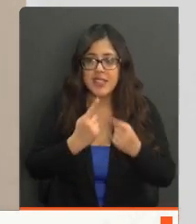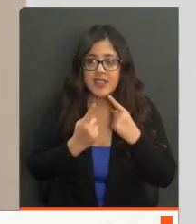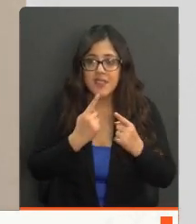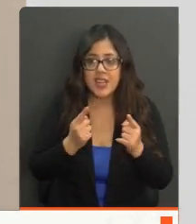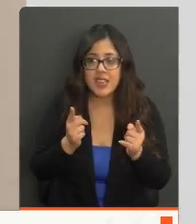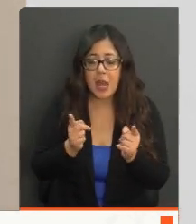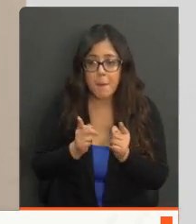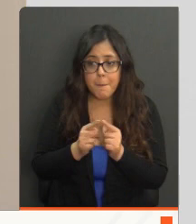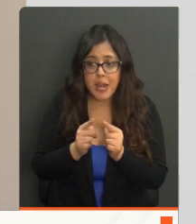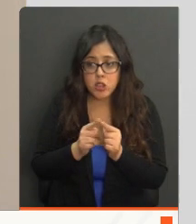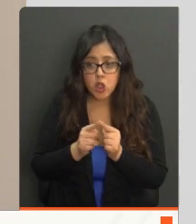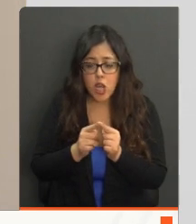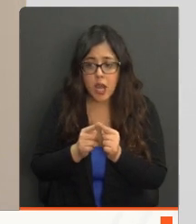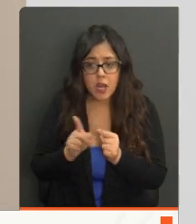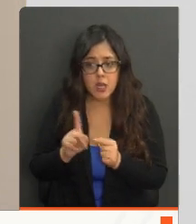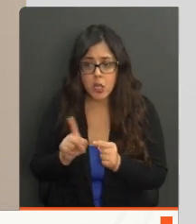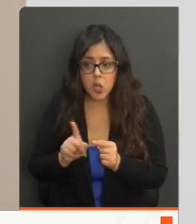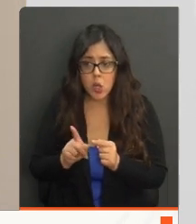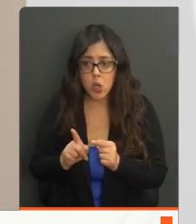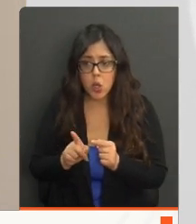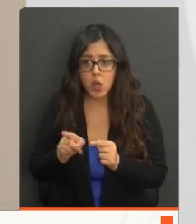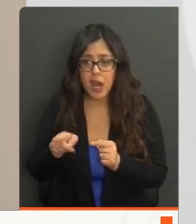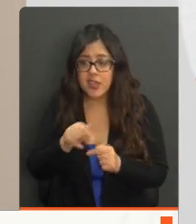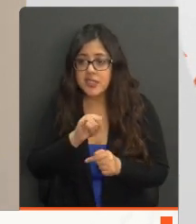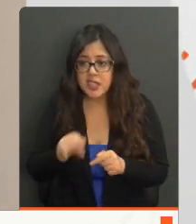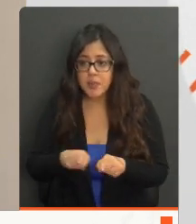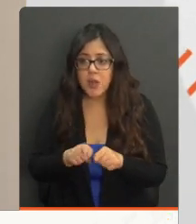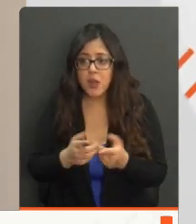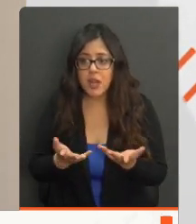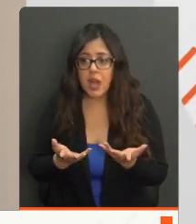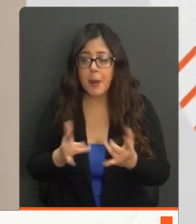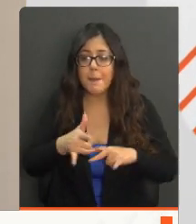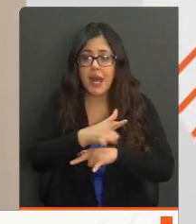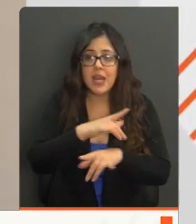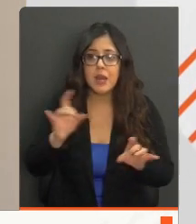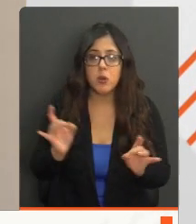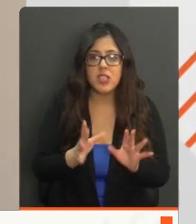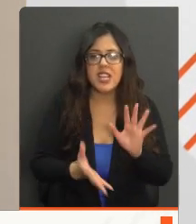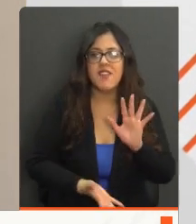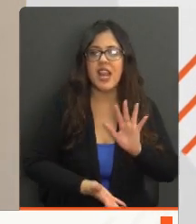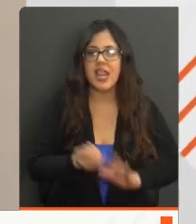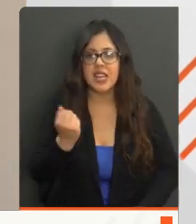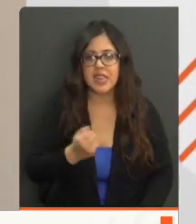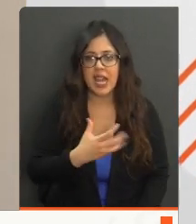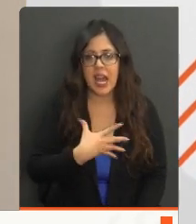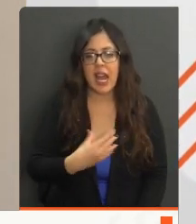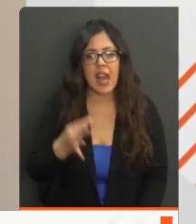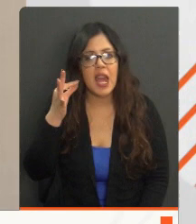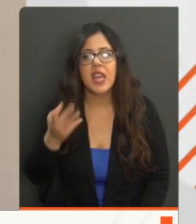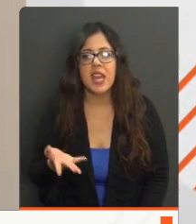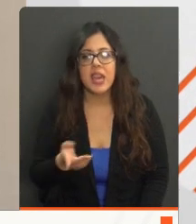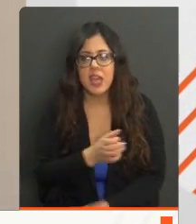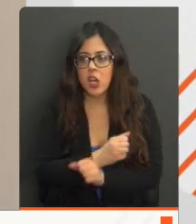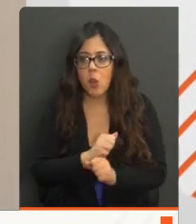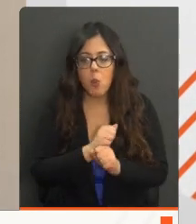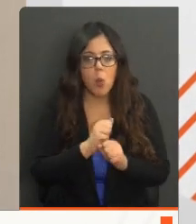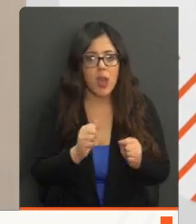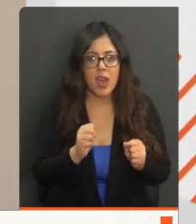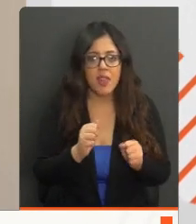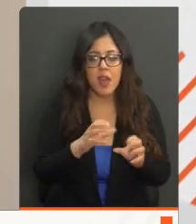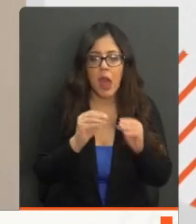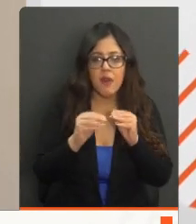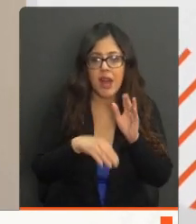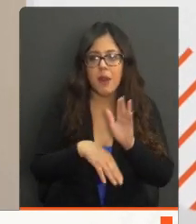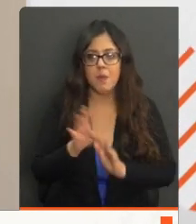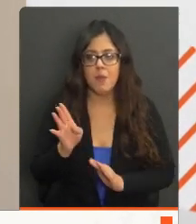momento estuvo bajo el chantaje de que le podrían quitar la niña o de que no podía hablar más de la cuenta en todo